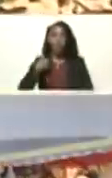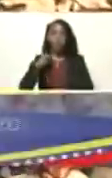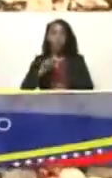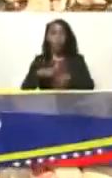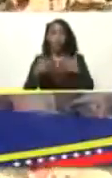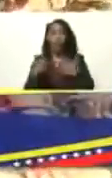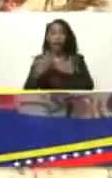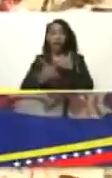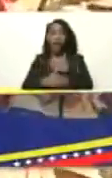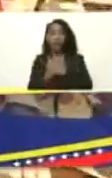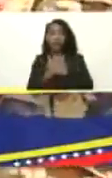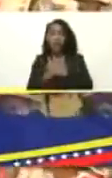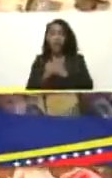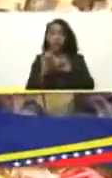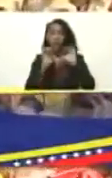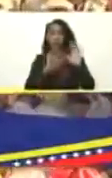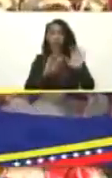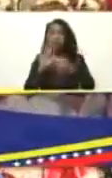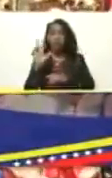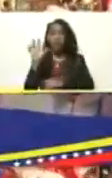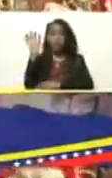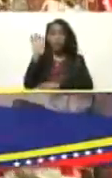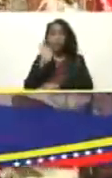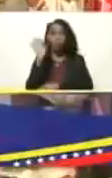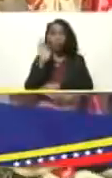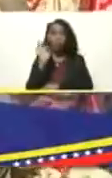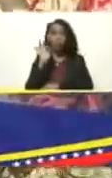hemos avanzado en el 93%